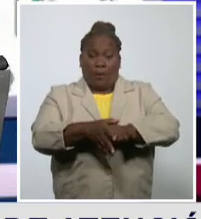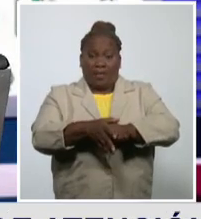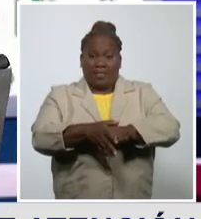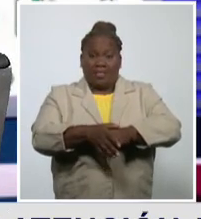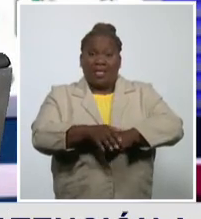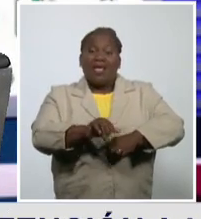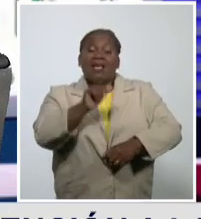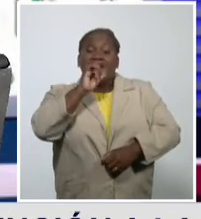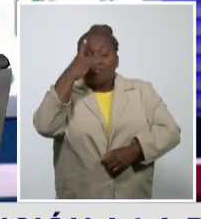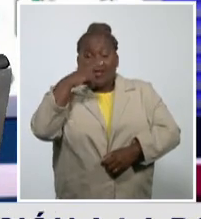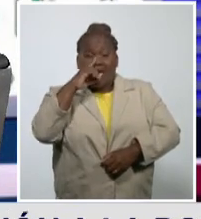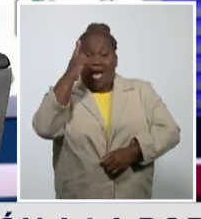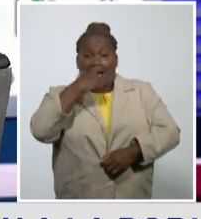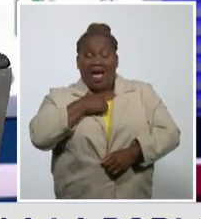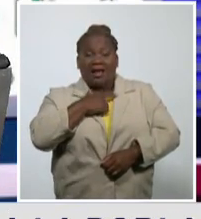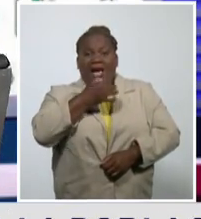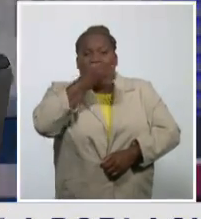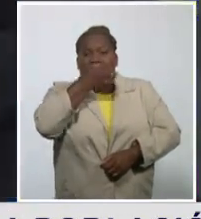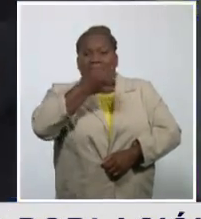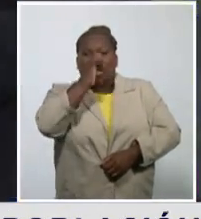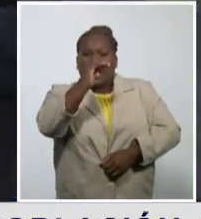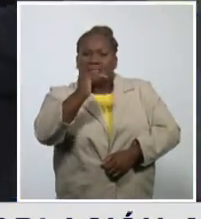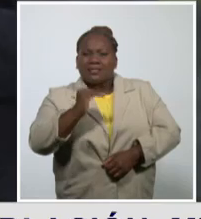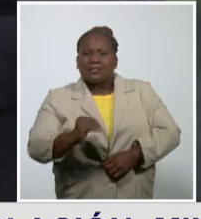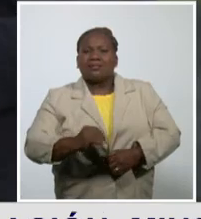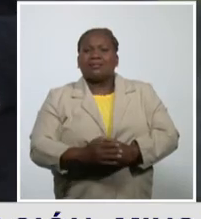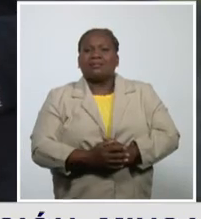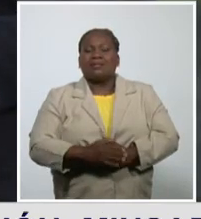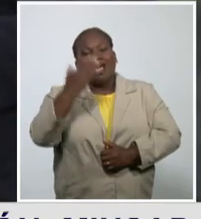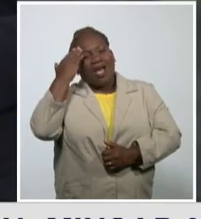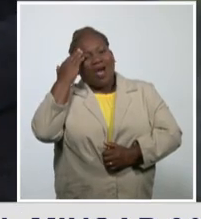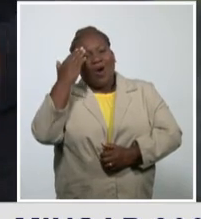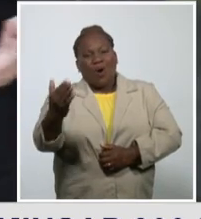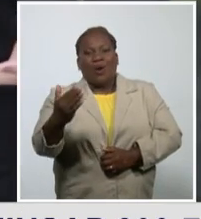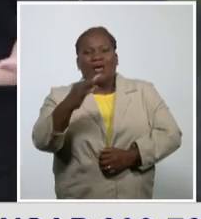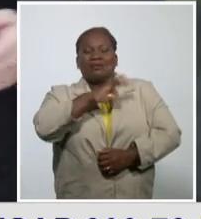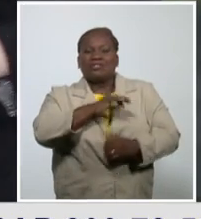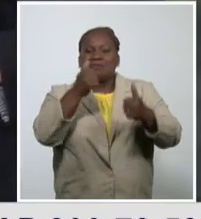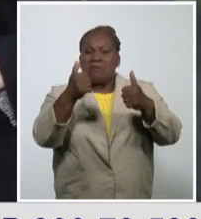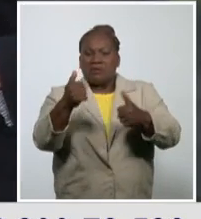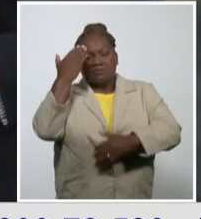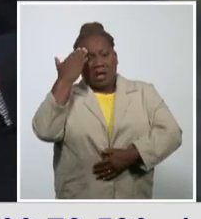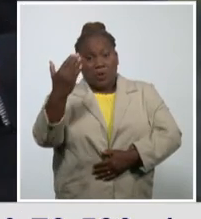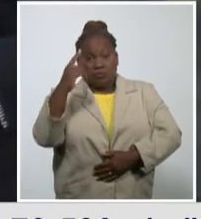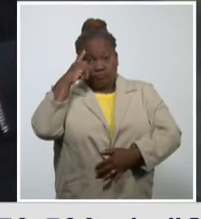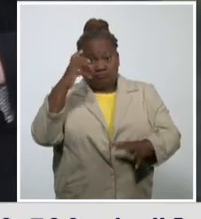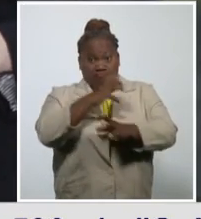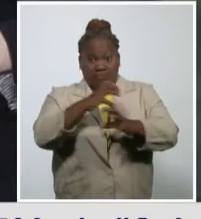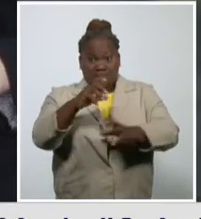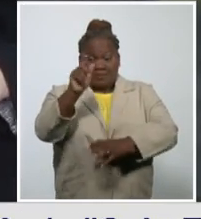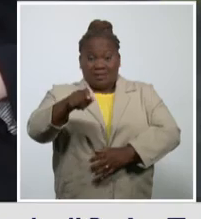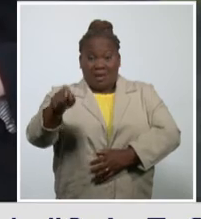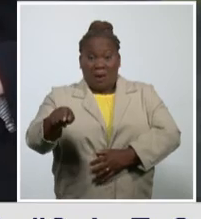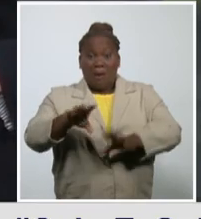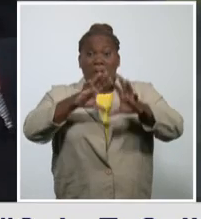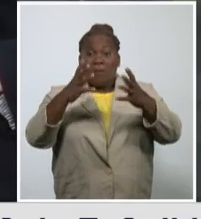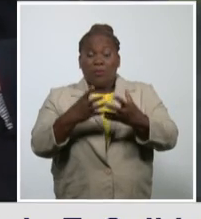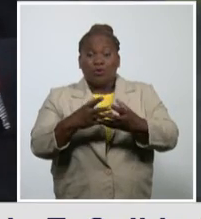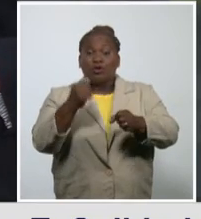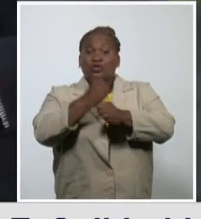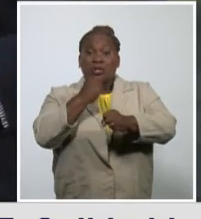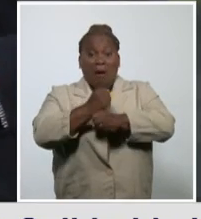Rosa Slaster nos tiene detalles. Hola, un placer saludarle. Científicos de todo el mundo trabajan contrarreloj